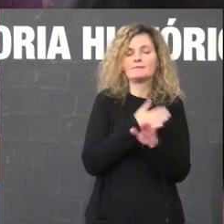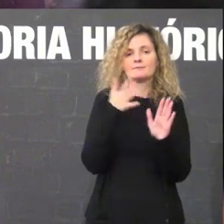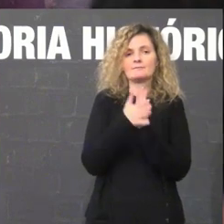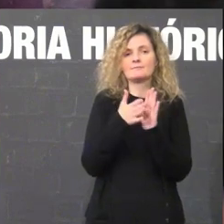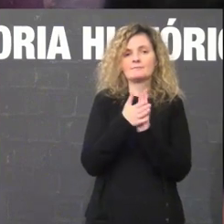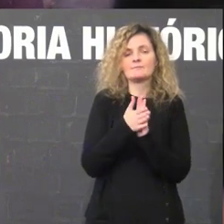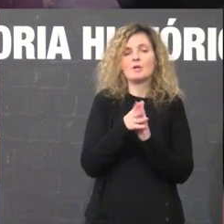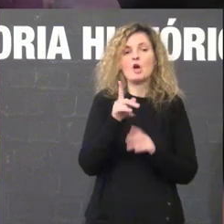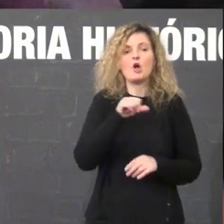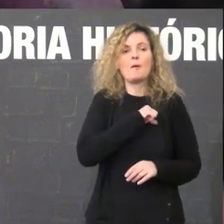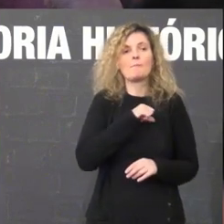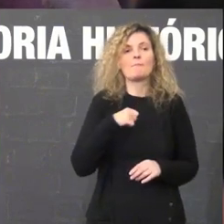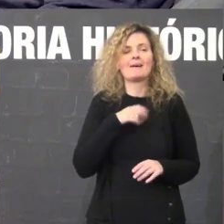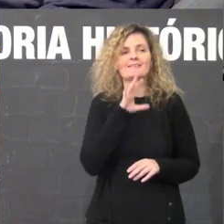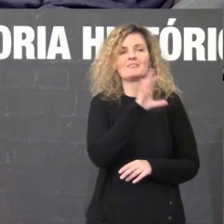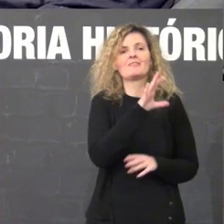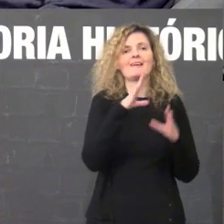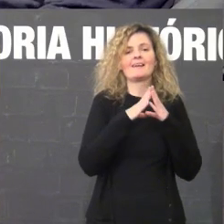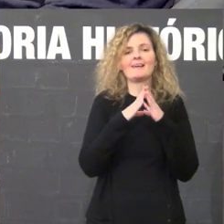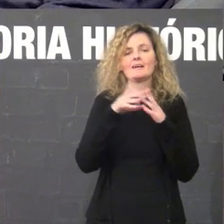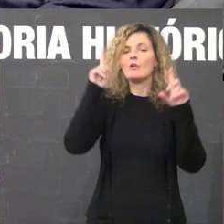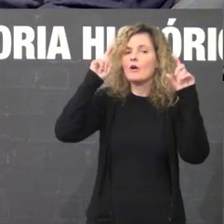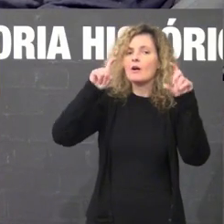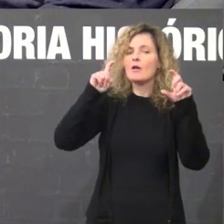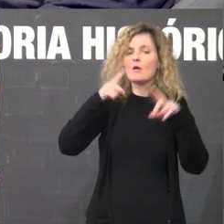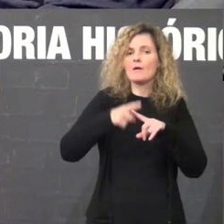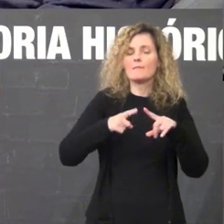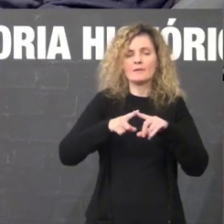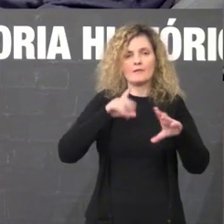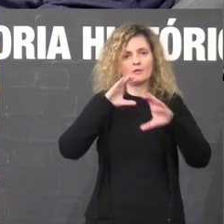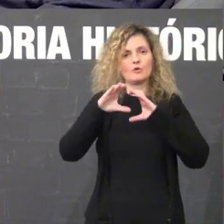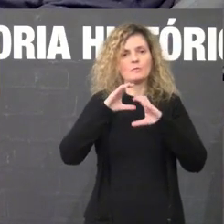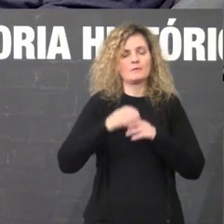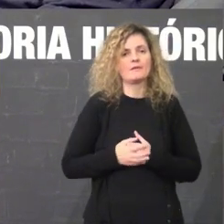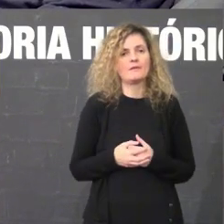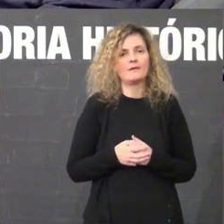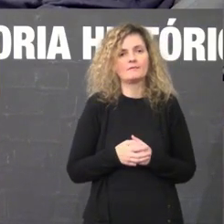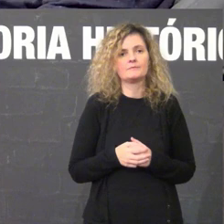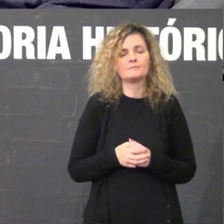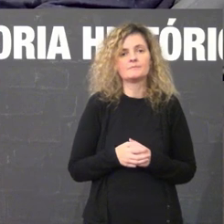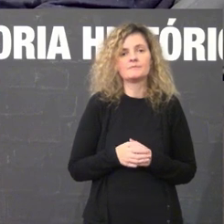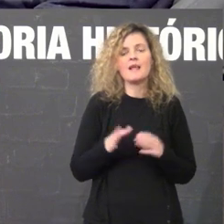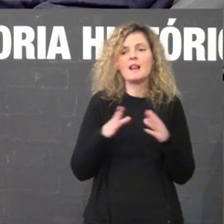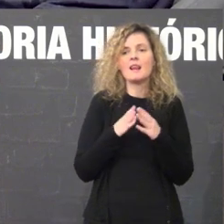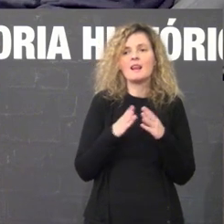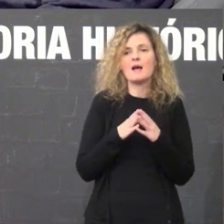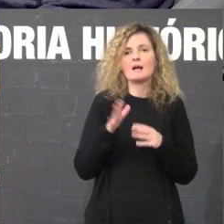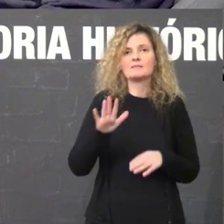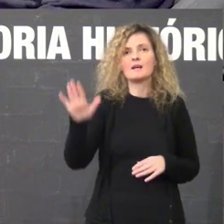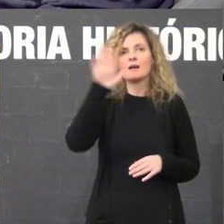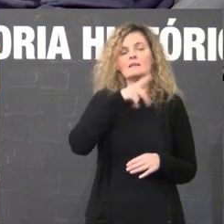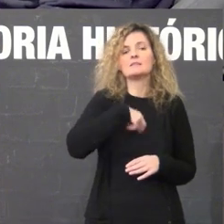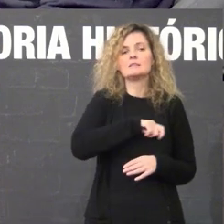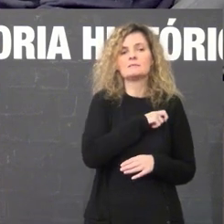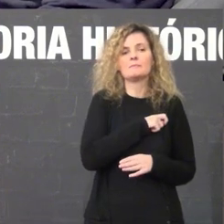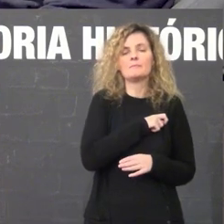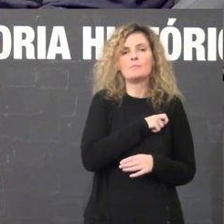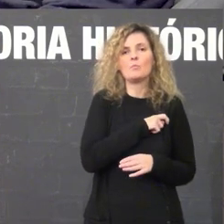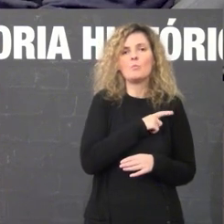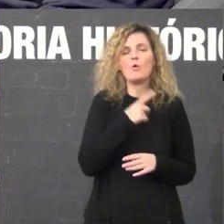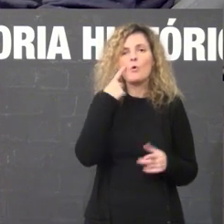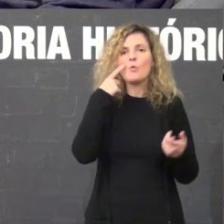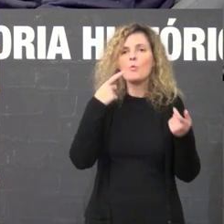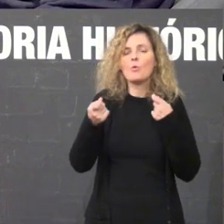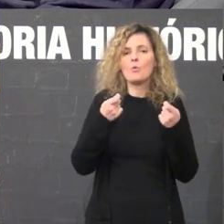sin hablar en particular de la iglesia que son la educación y los medios de comunicación la iglesia en España tiene